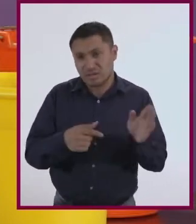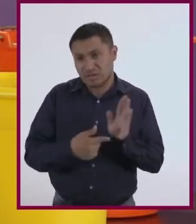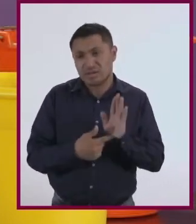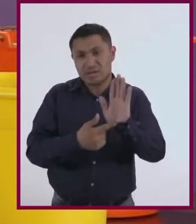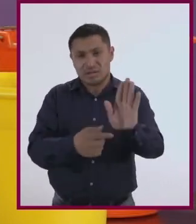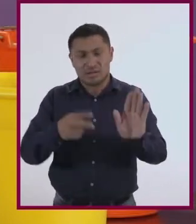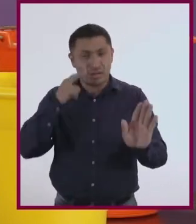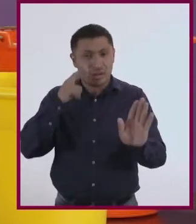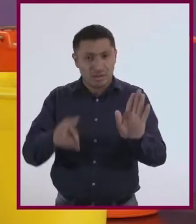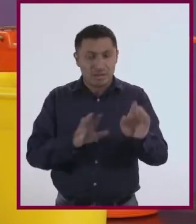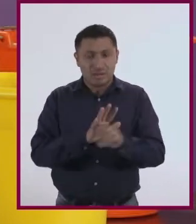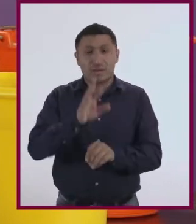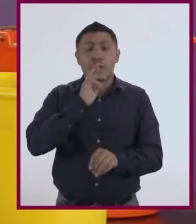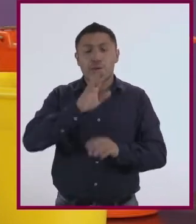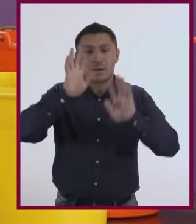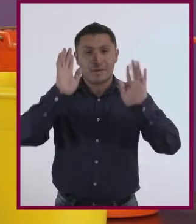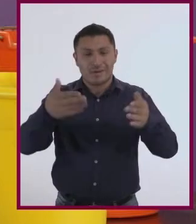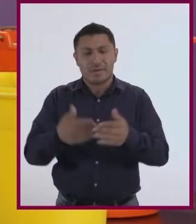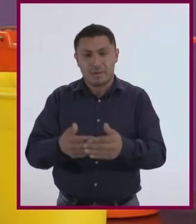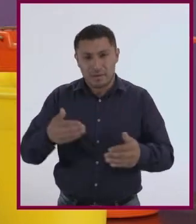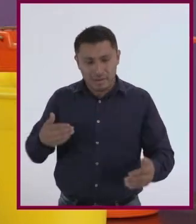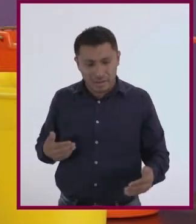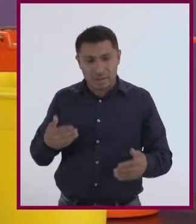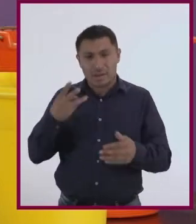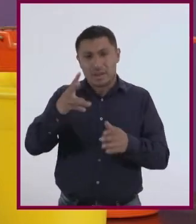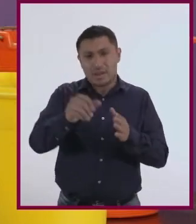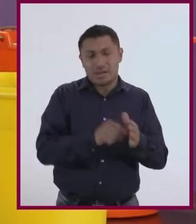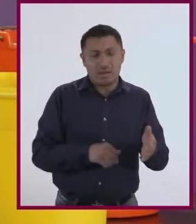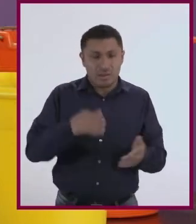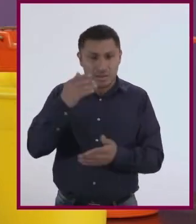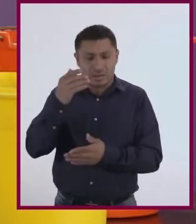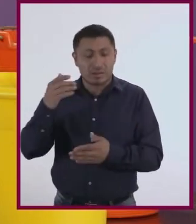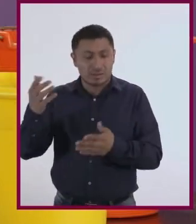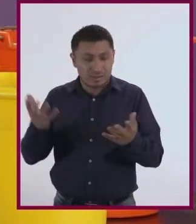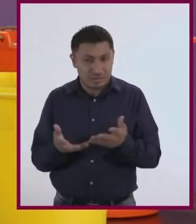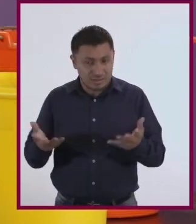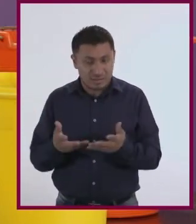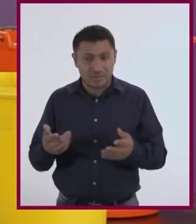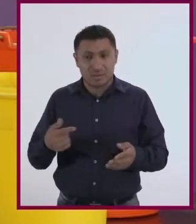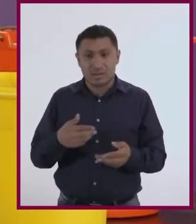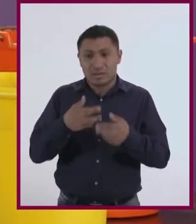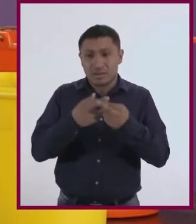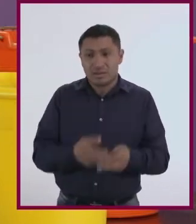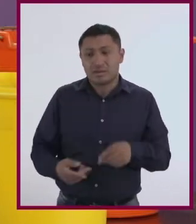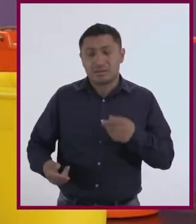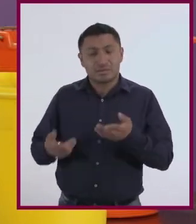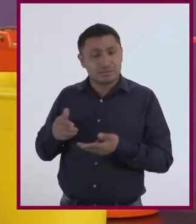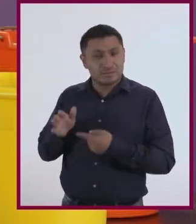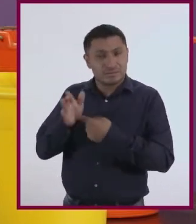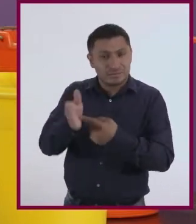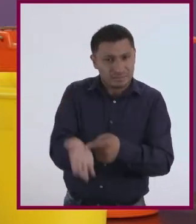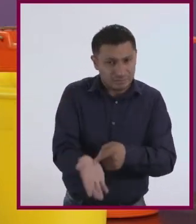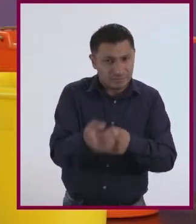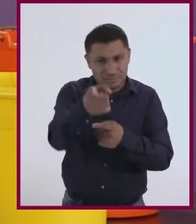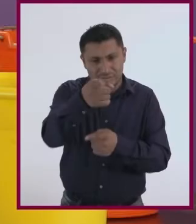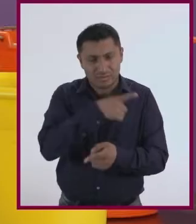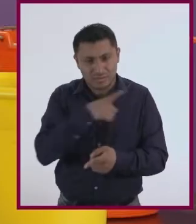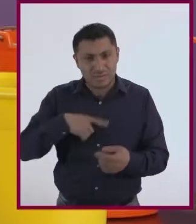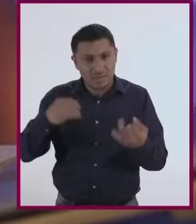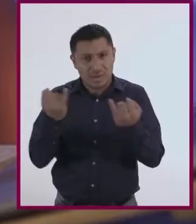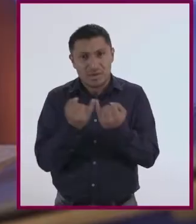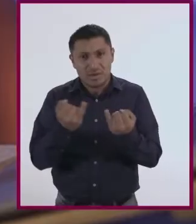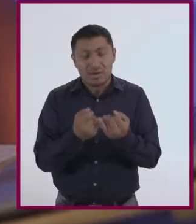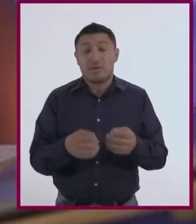para enseñarles el resultado de una composta que hice aproximadamente 3 meses y medio. Esto es lo que quedó y así más o menos les debe que quedar a